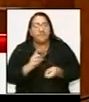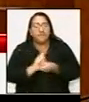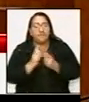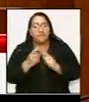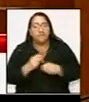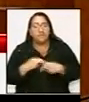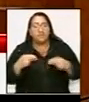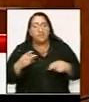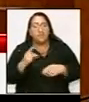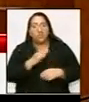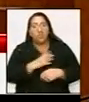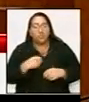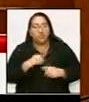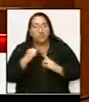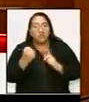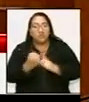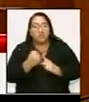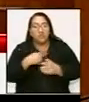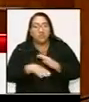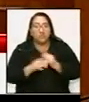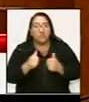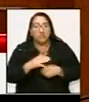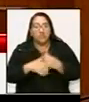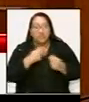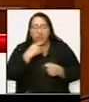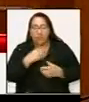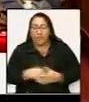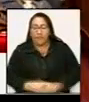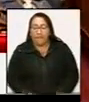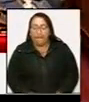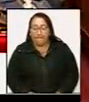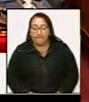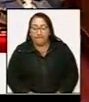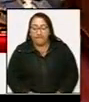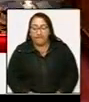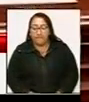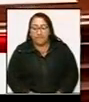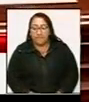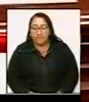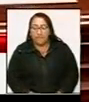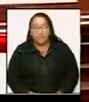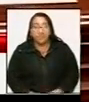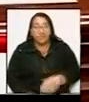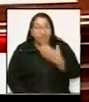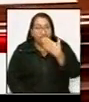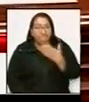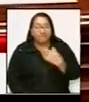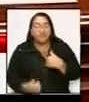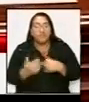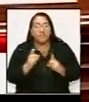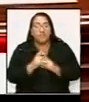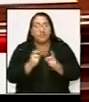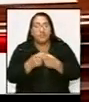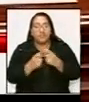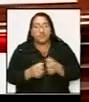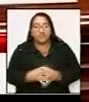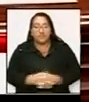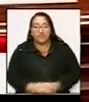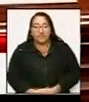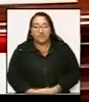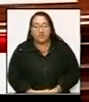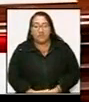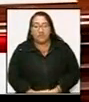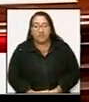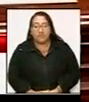a nivel del Estado y la sociedad por el bien de las mujeres. Gracias, congresista. Tiene la palabra el congresista